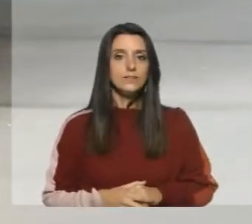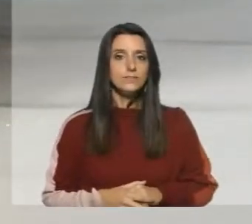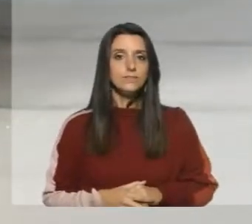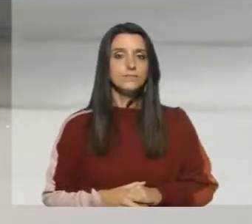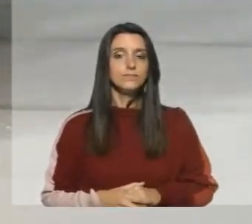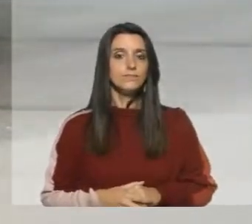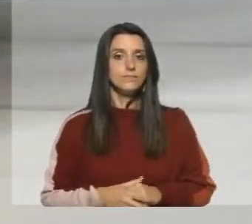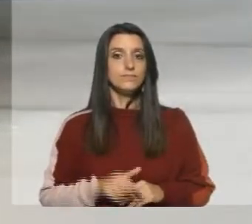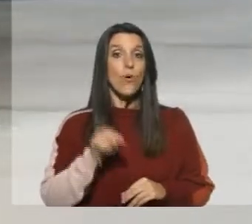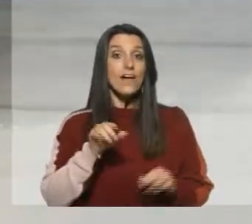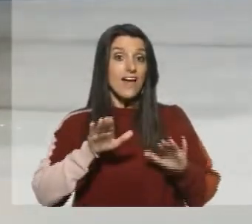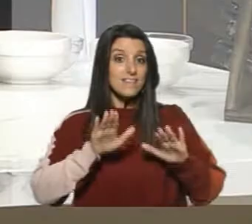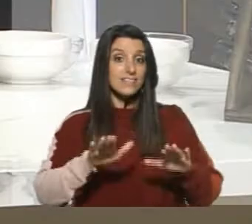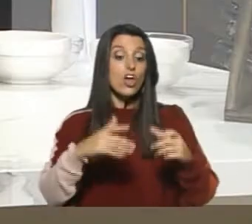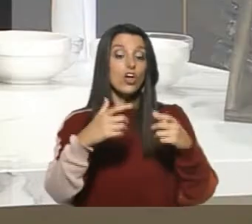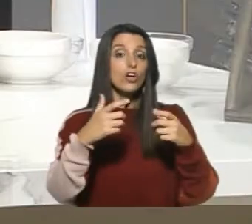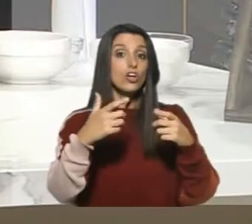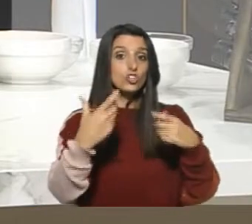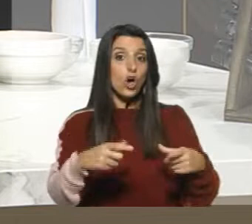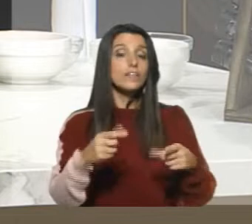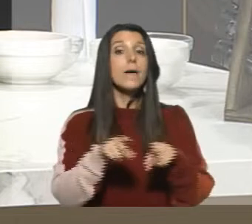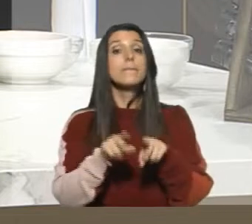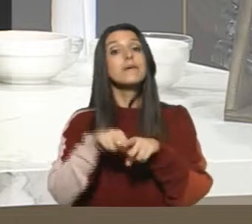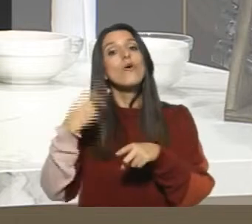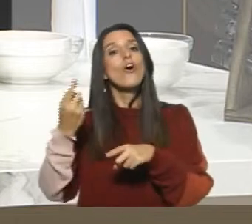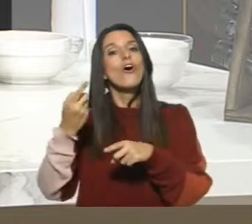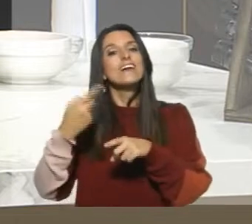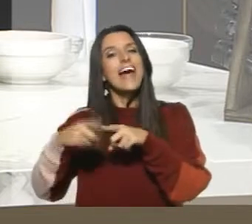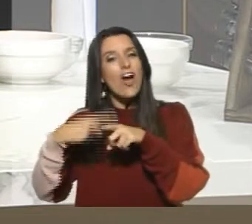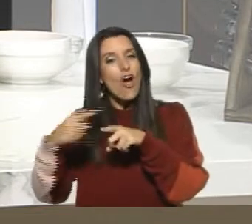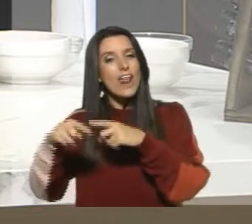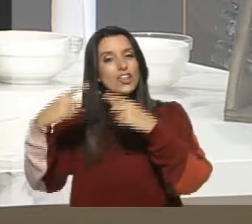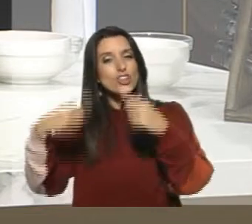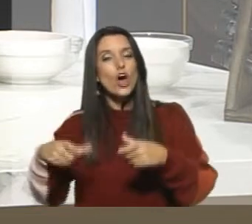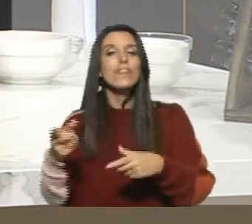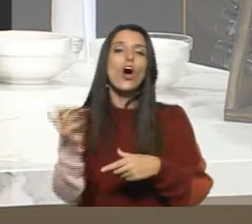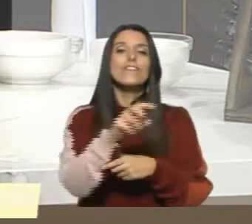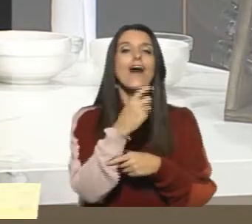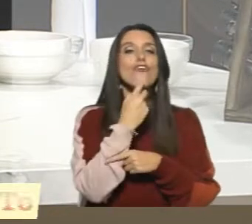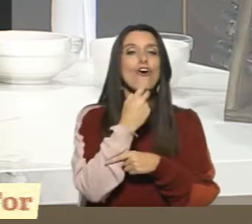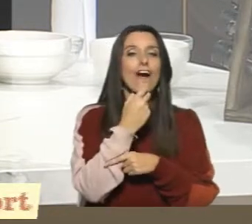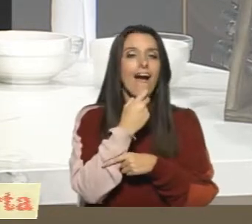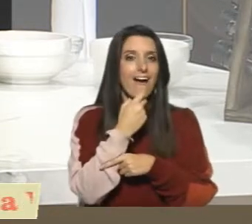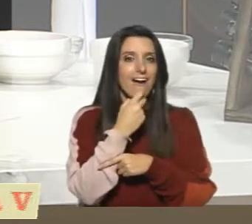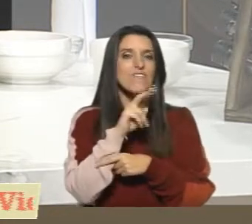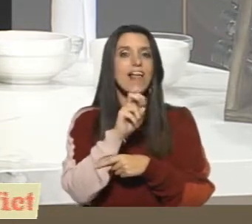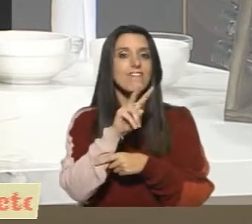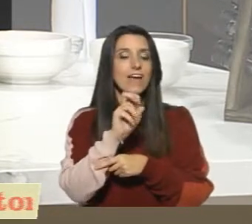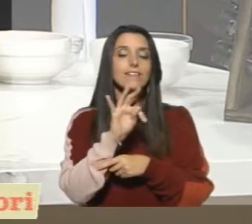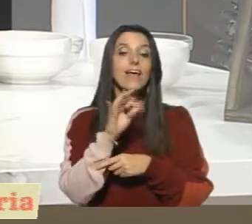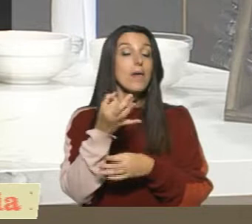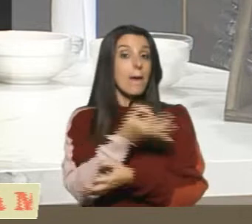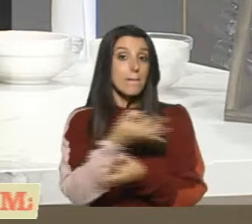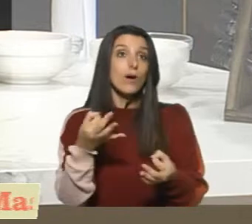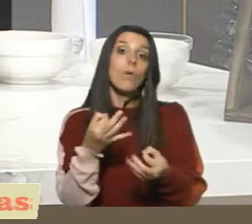Cuando haces este tipo de torta, como cuando hicimos la carrot cake, cuando hicimos la red velvet y en este caso esta también, a vos te va a venir ideal